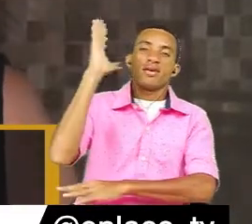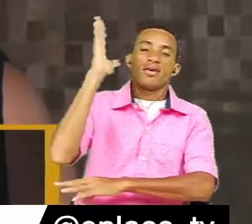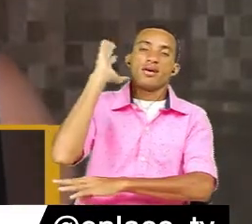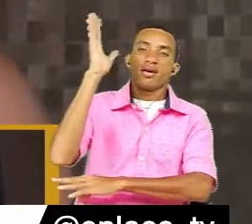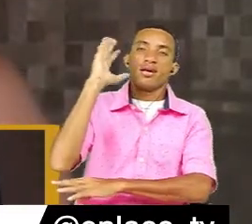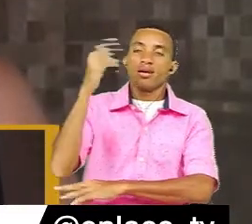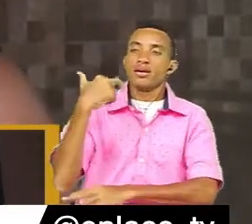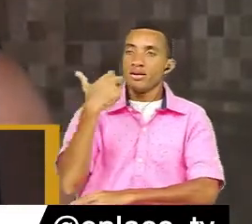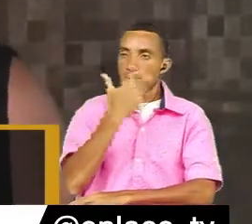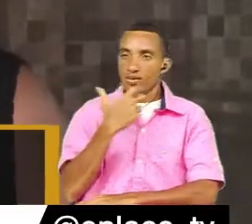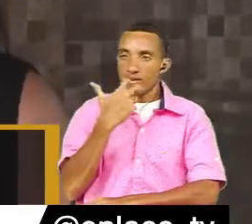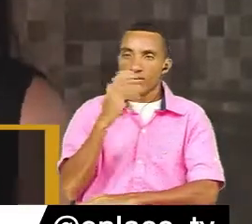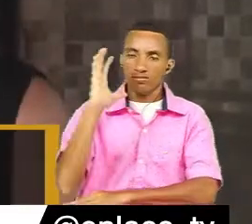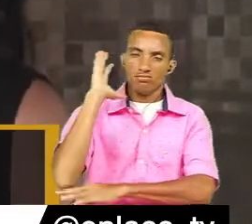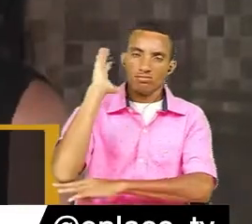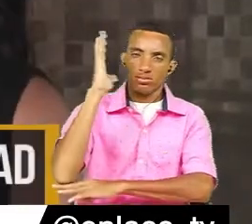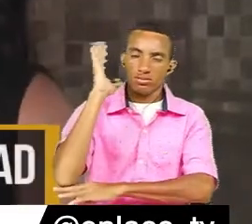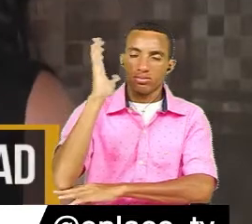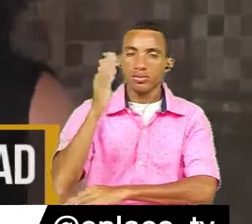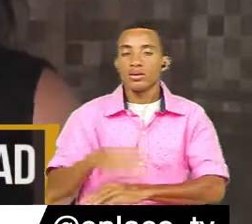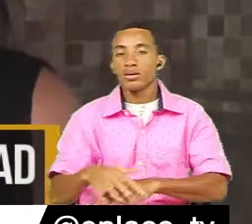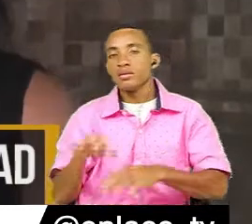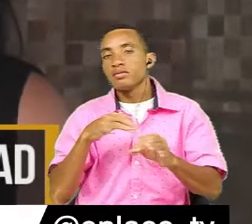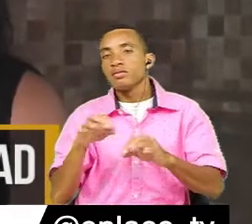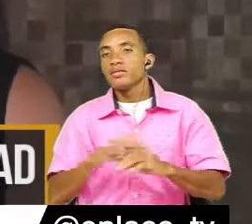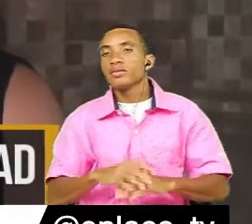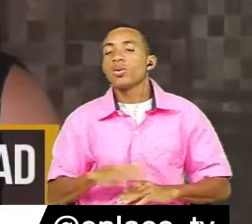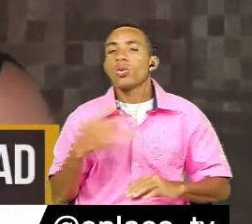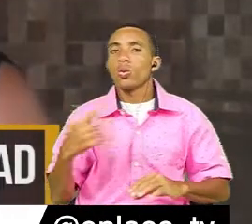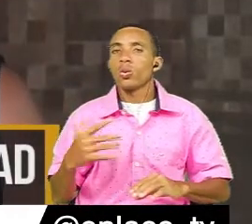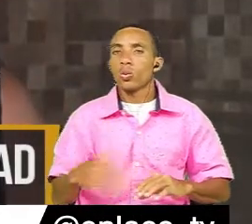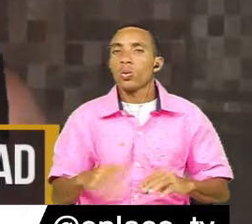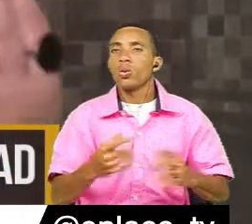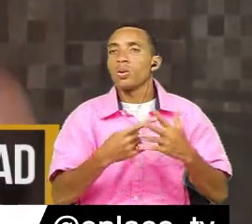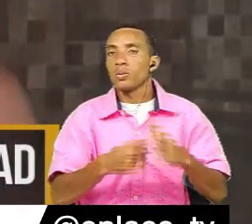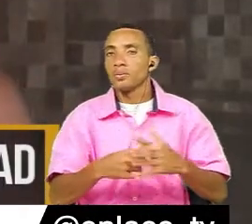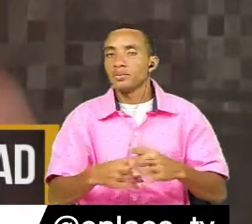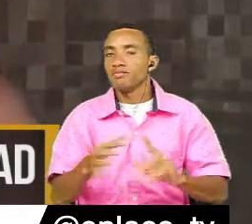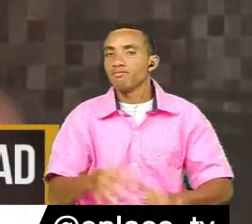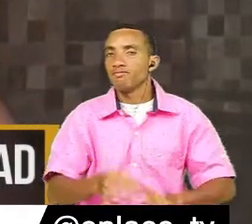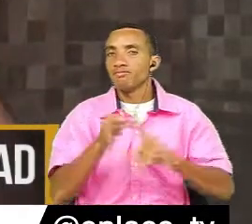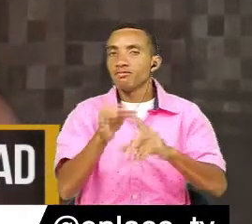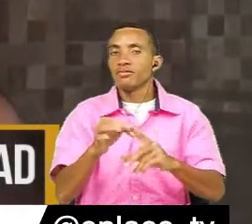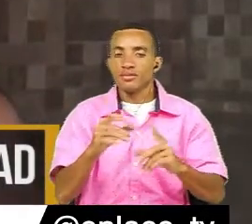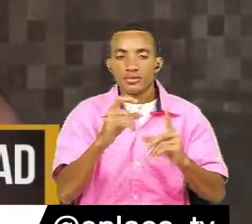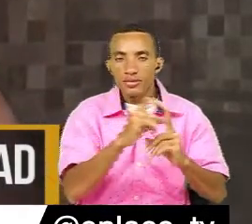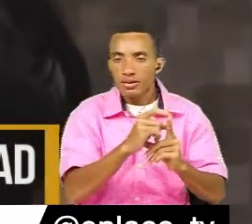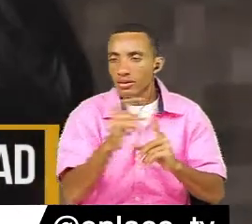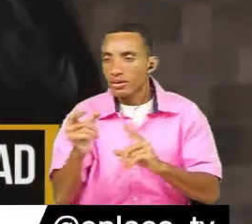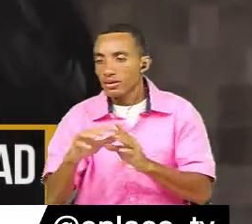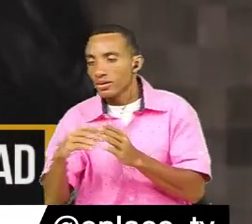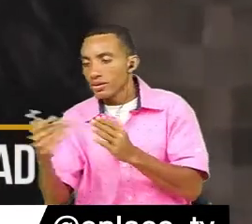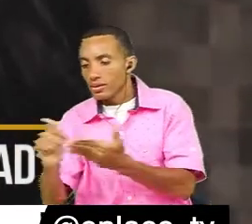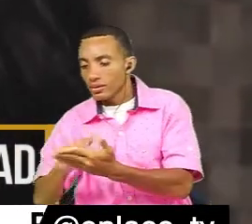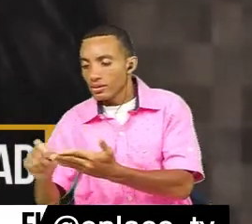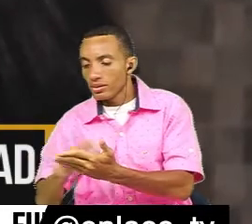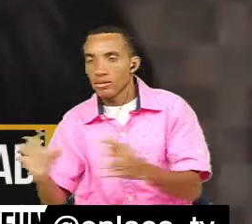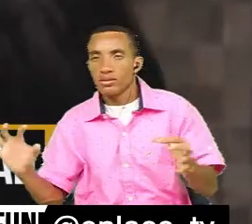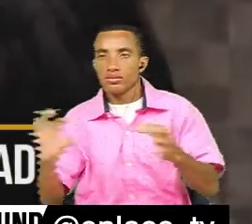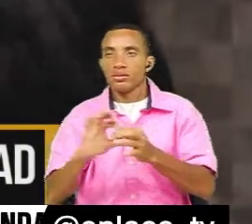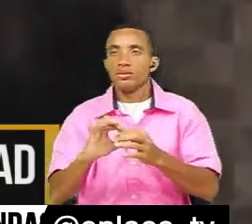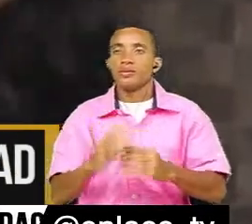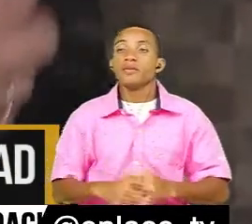realizar la apertura o reapertura del club de lectura con un taller especial donde relacionamos la palabra con la literatura. Para hacer parte